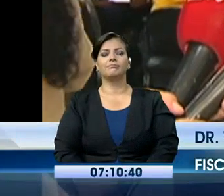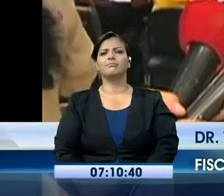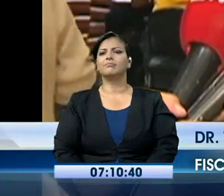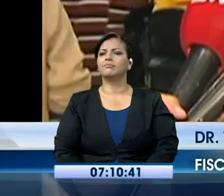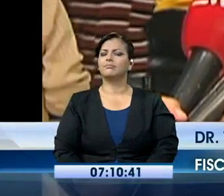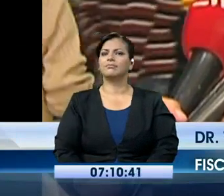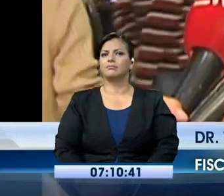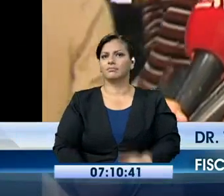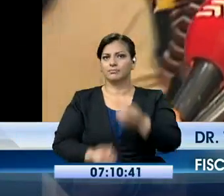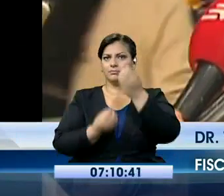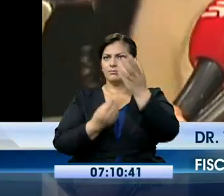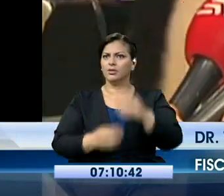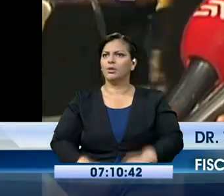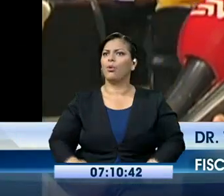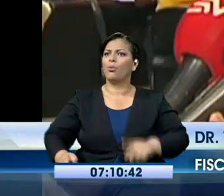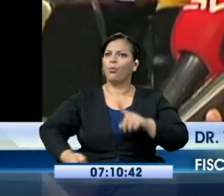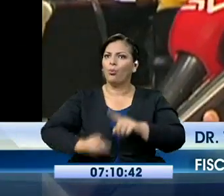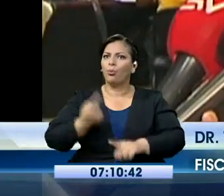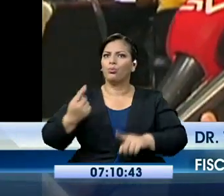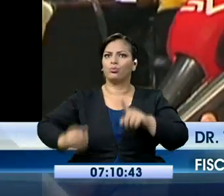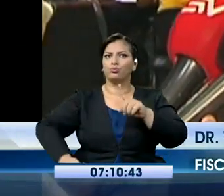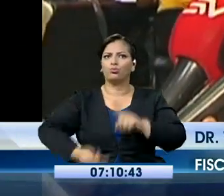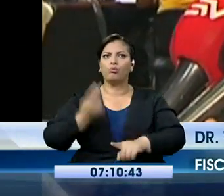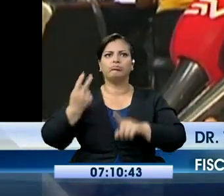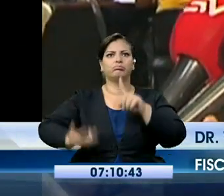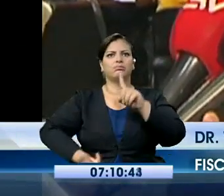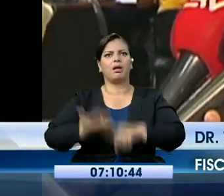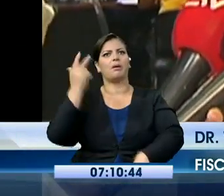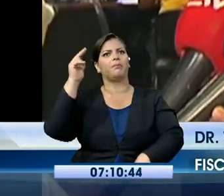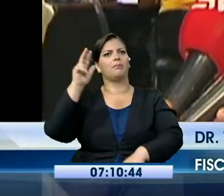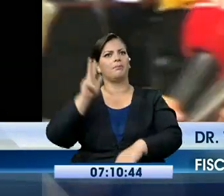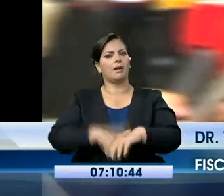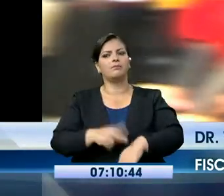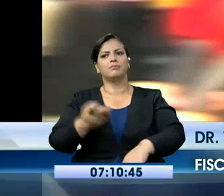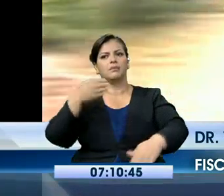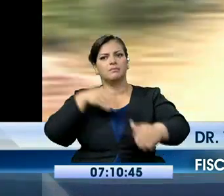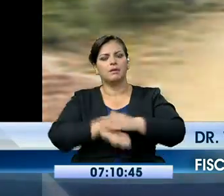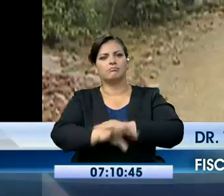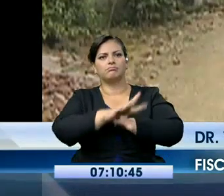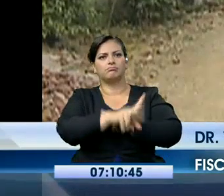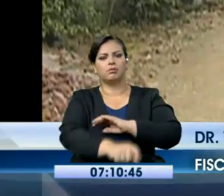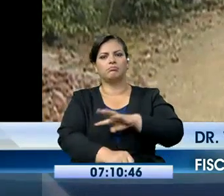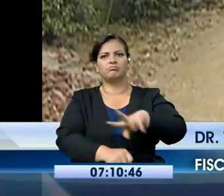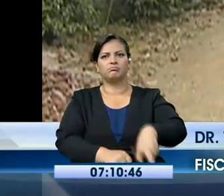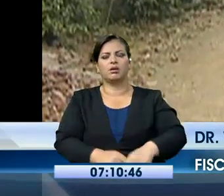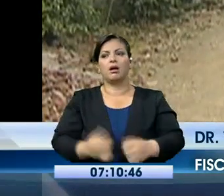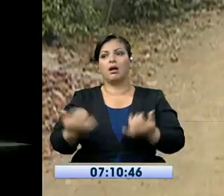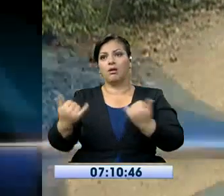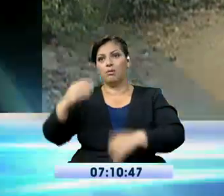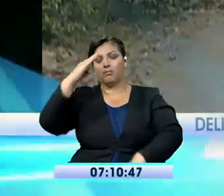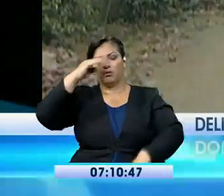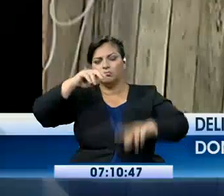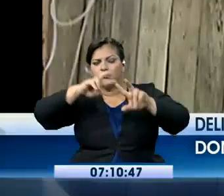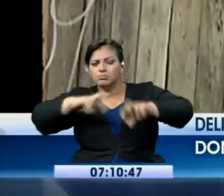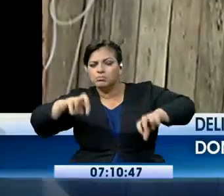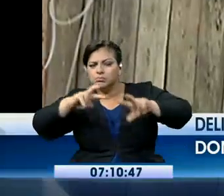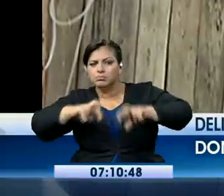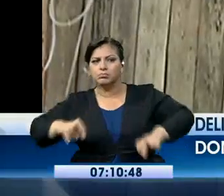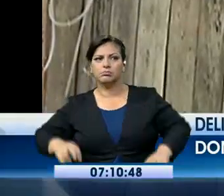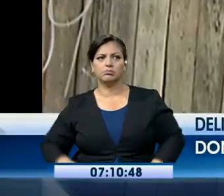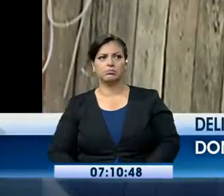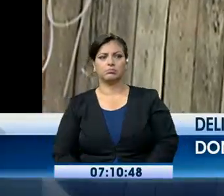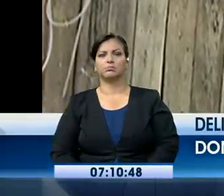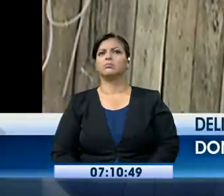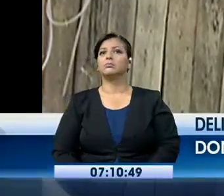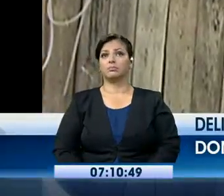través de las investigaciones que se van a desarrollar, vamos a dar con el paradero de este ciudadano. Por ese motivo, la propietaria del inmueble ha procurado